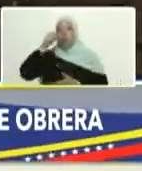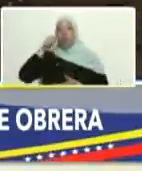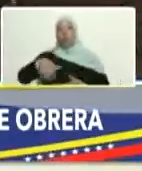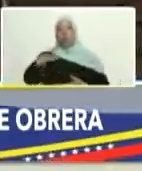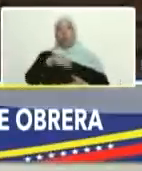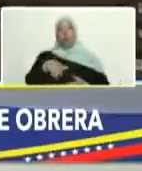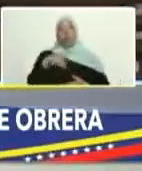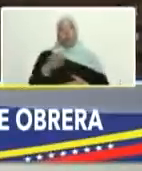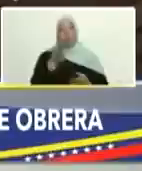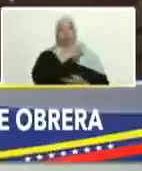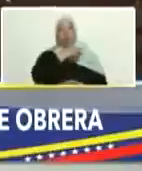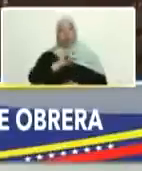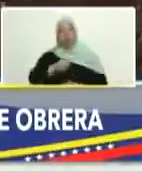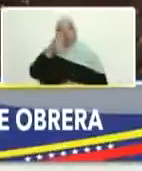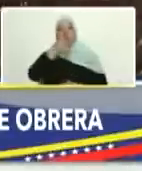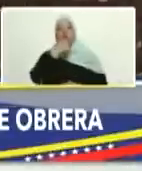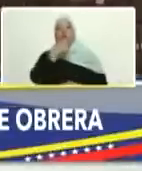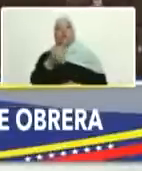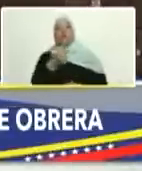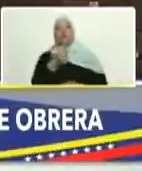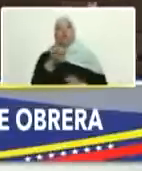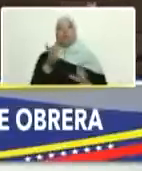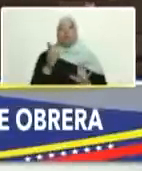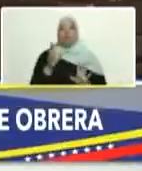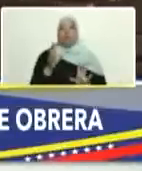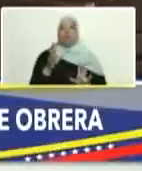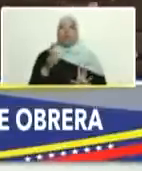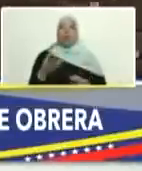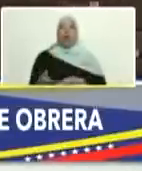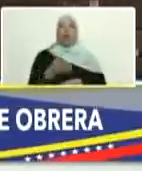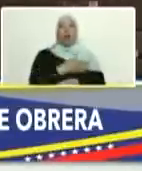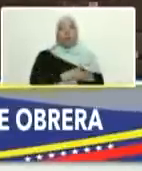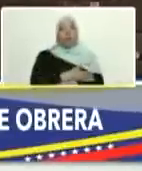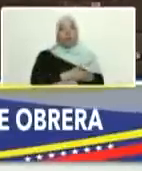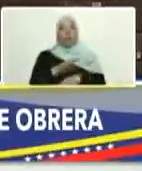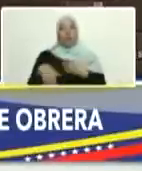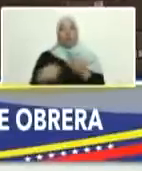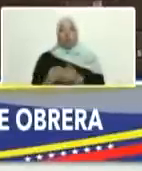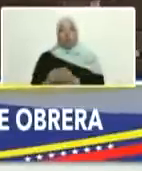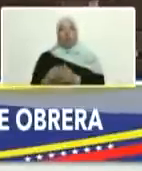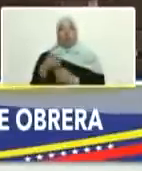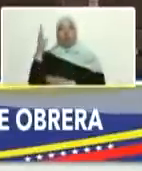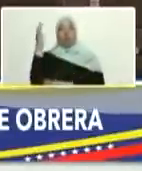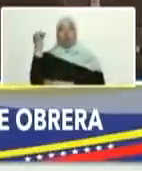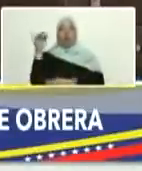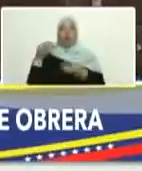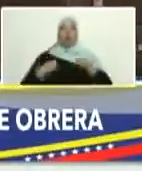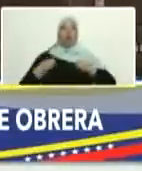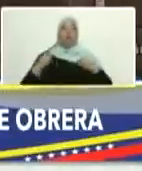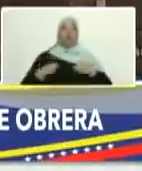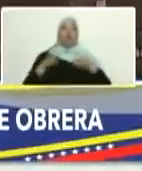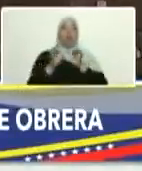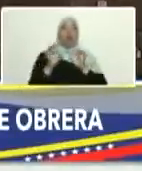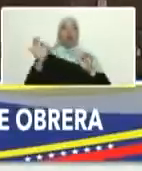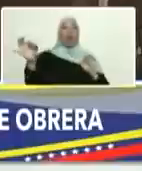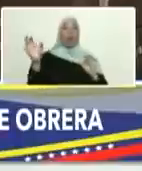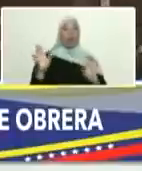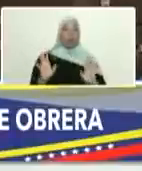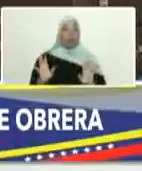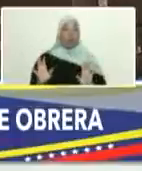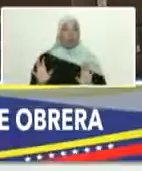los delegados llegan ahí más fácil, bueno, está bien. Tomen previsiones para que lleguen a Guayana los que están muy lejos. Tomen